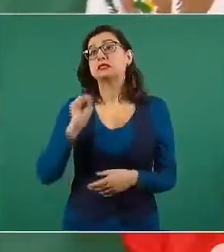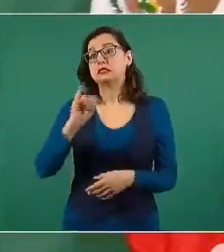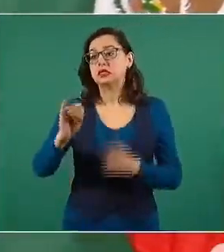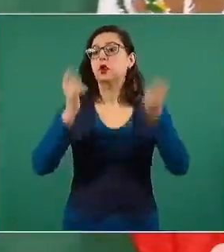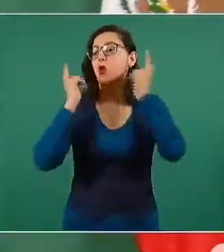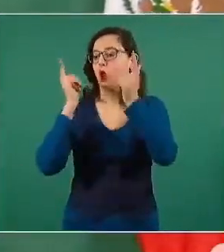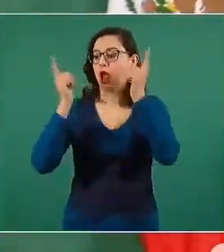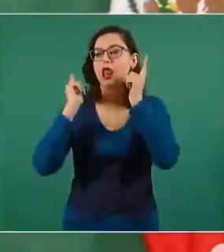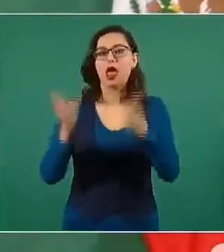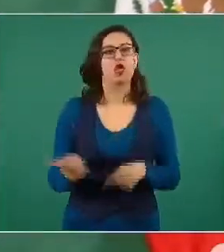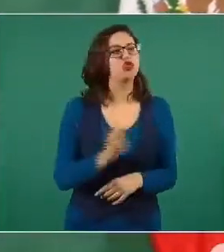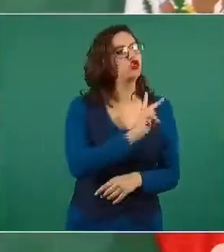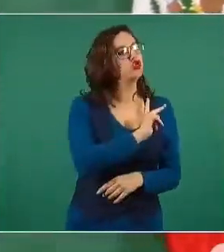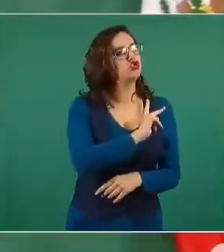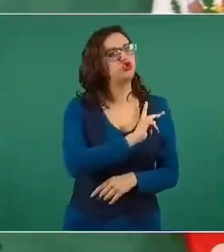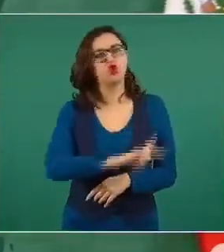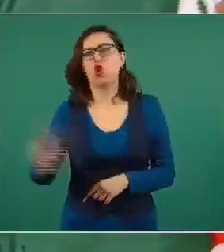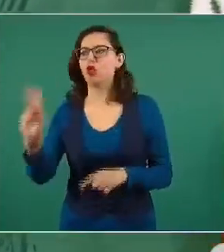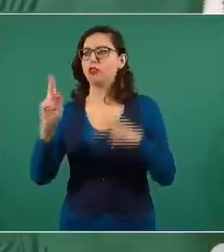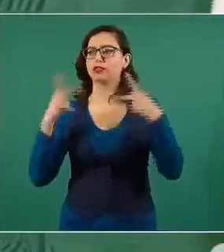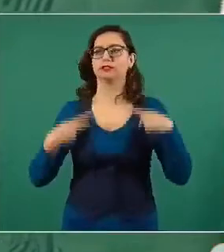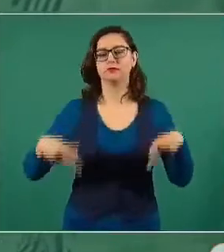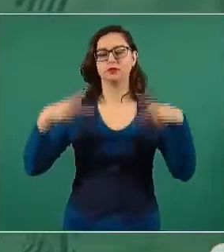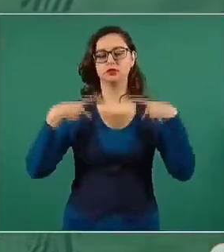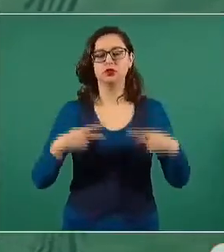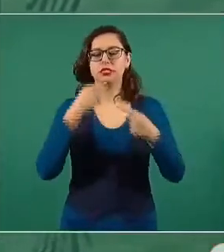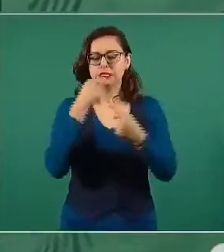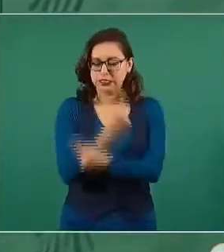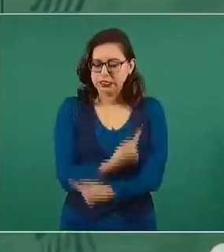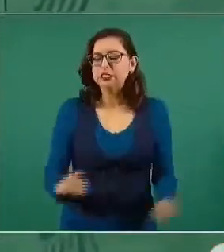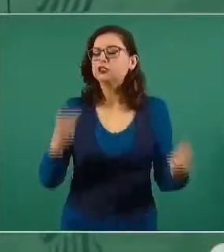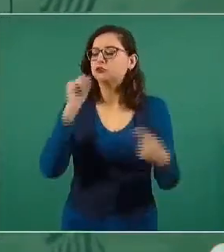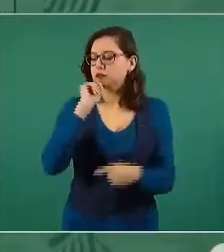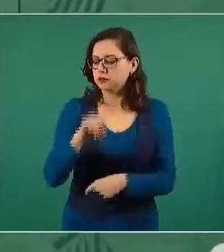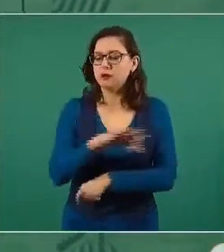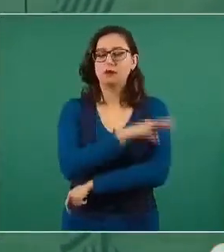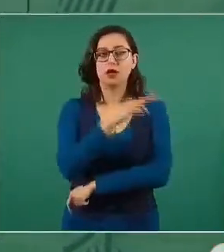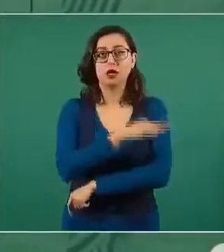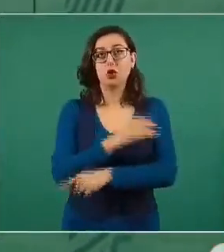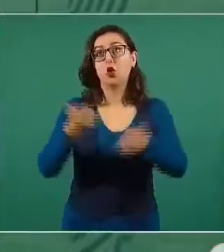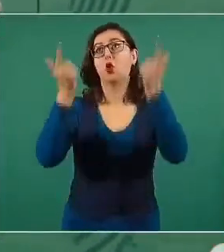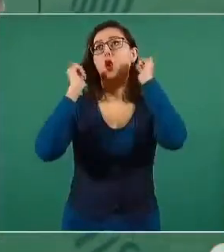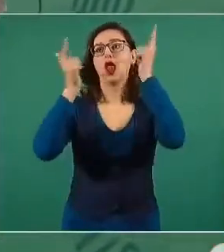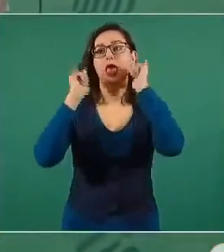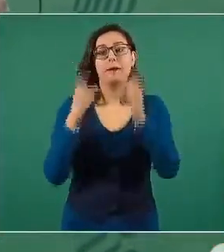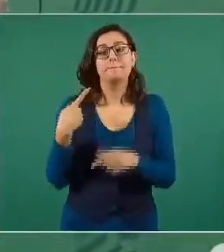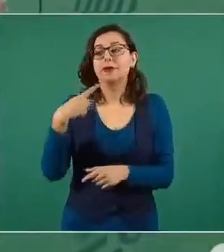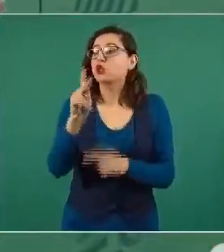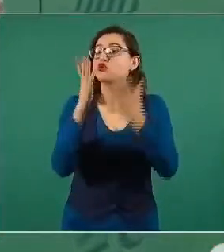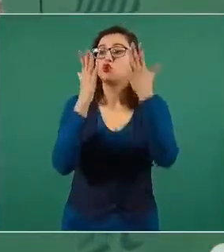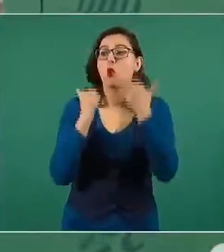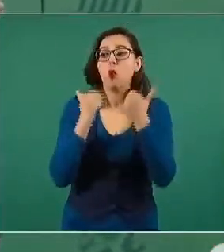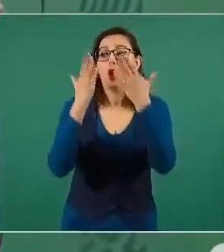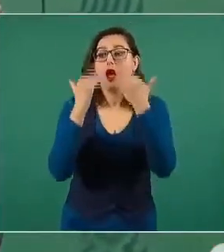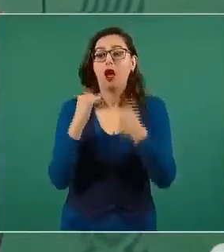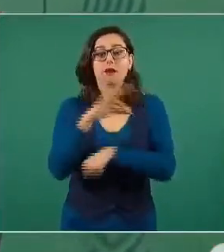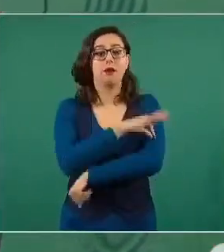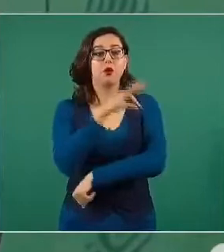los niños. Pero apenas se está haciendo en el mundo.